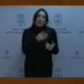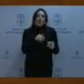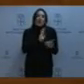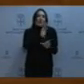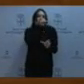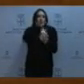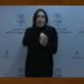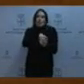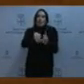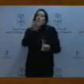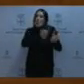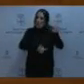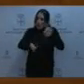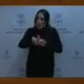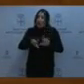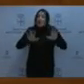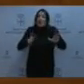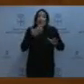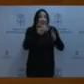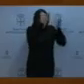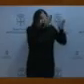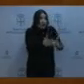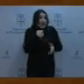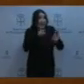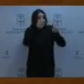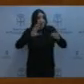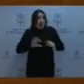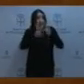jeroglífico, pero si usted me dice que es ideológico,